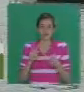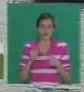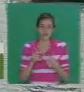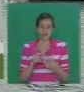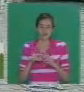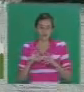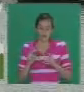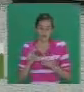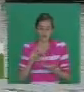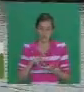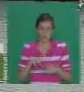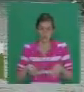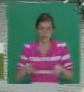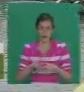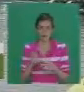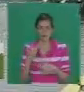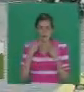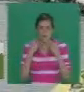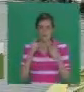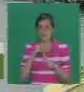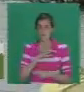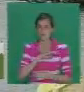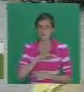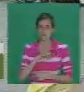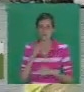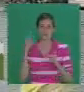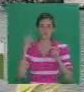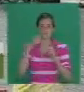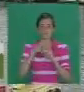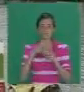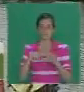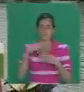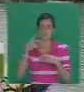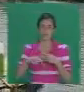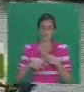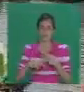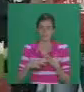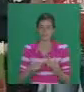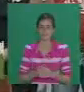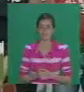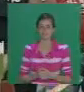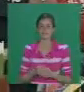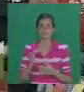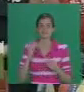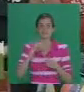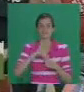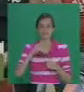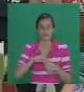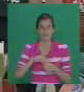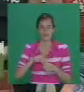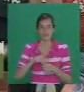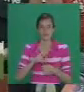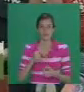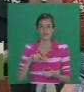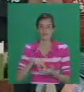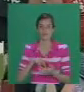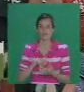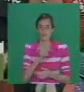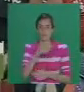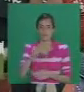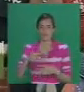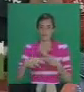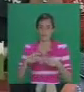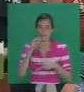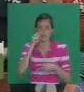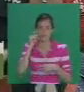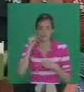puntos tricolor, de esta misión que tiene como parte del plan tener una data de lo que es los productores,